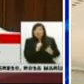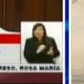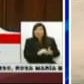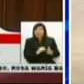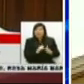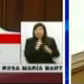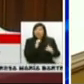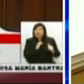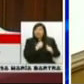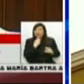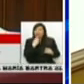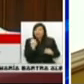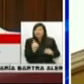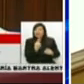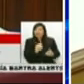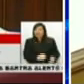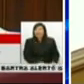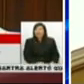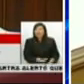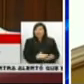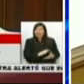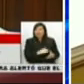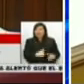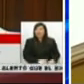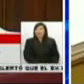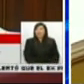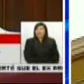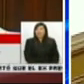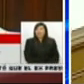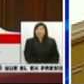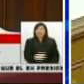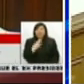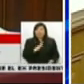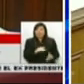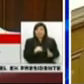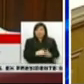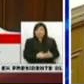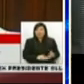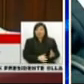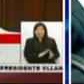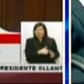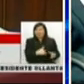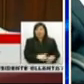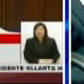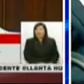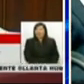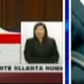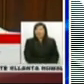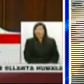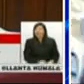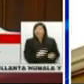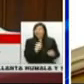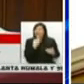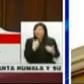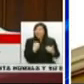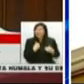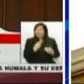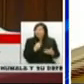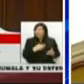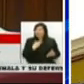una serie de delitos de los que se les está acusando, entre ellos el